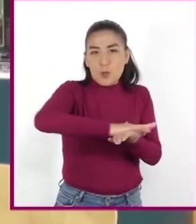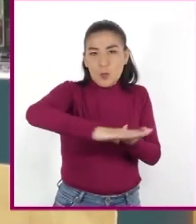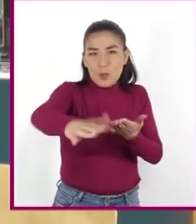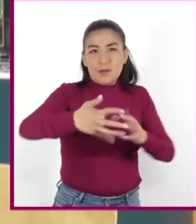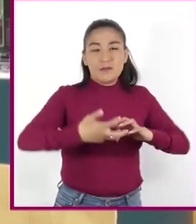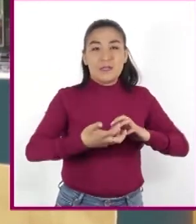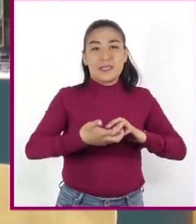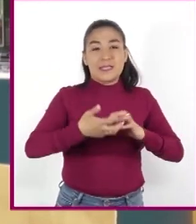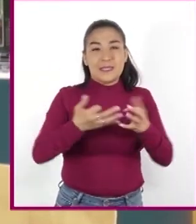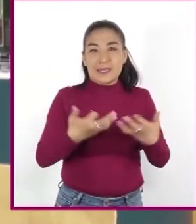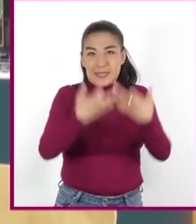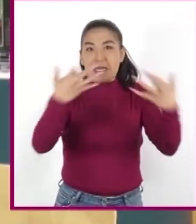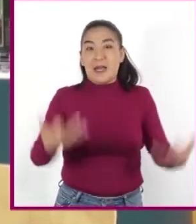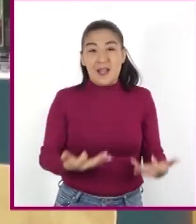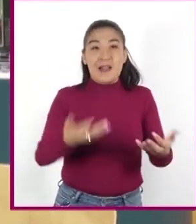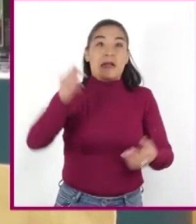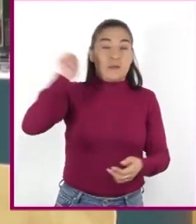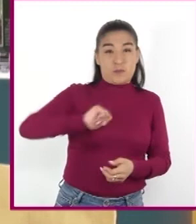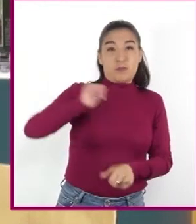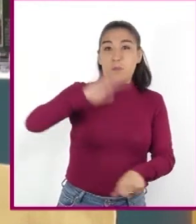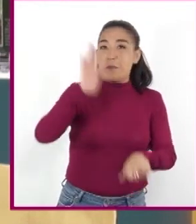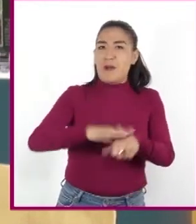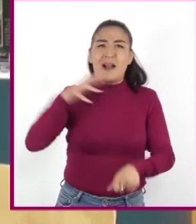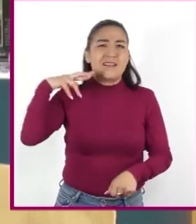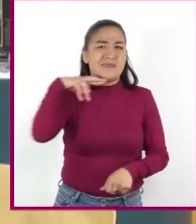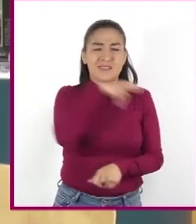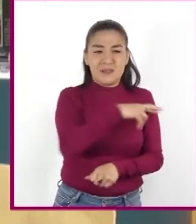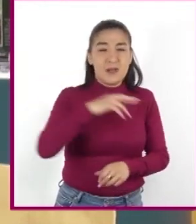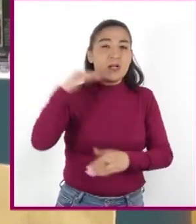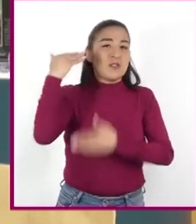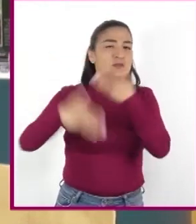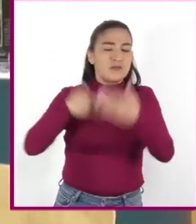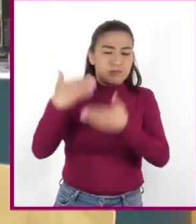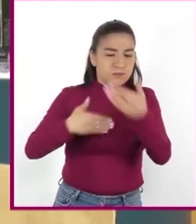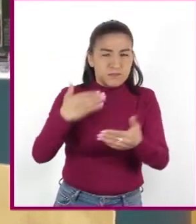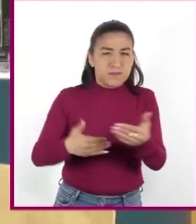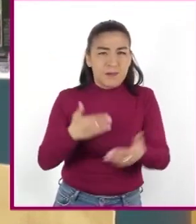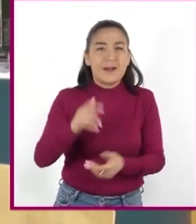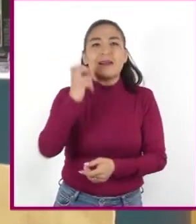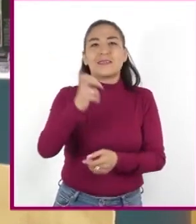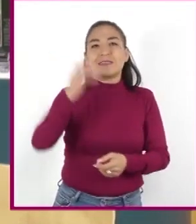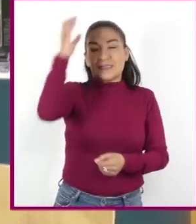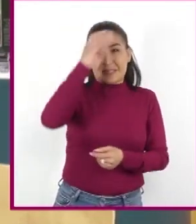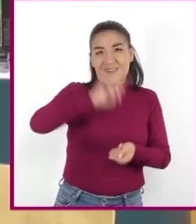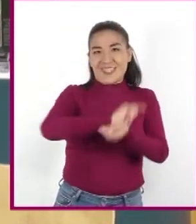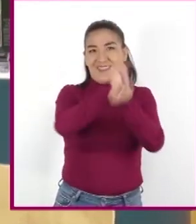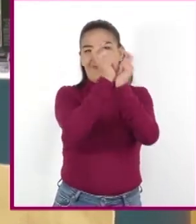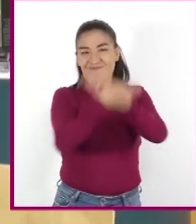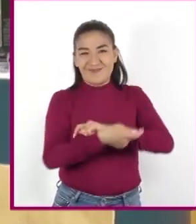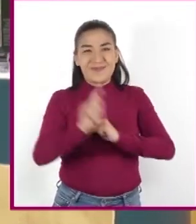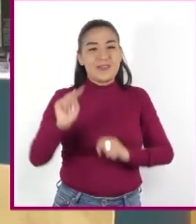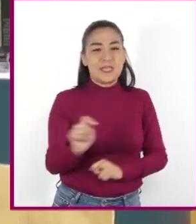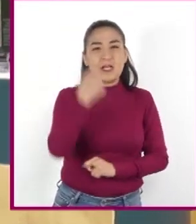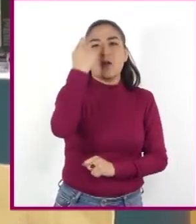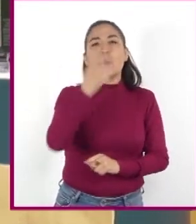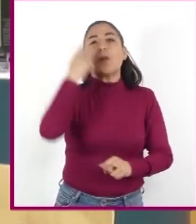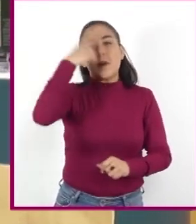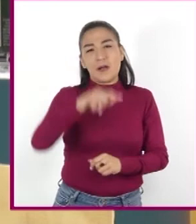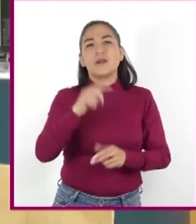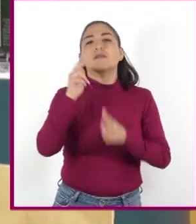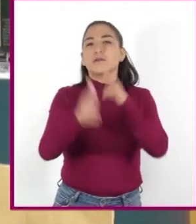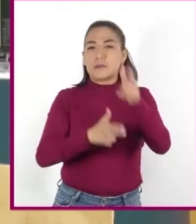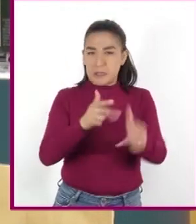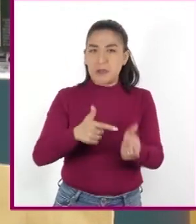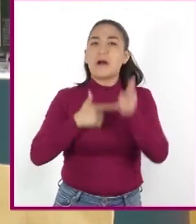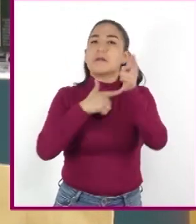rápido de su tiempo, con cambios derivados de los avances científicos y tecnológicos. Representan un medio de transporte que